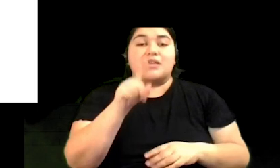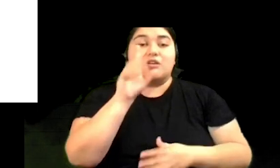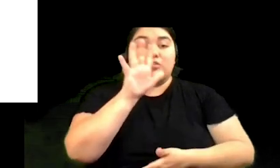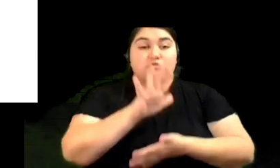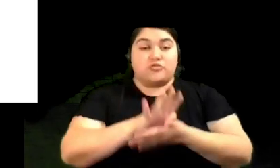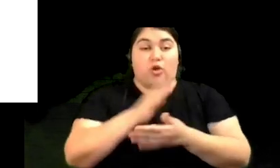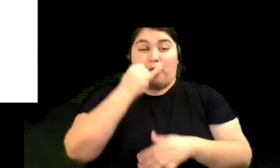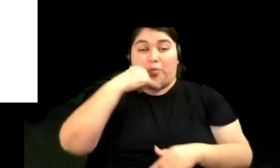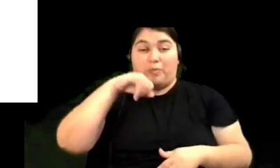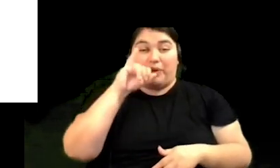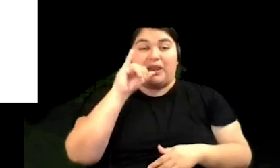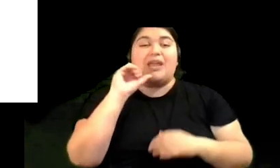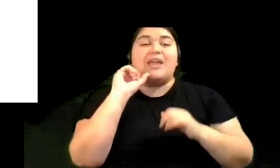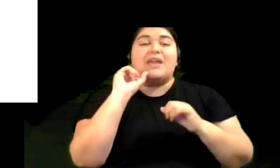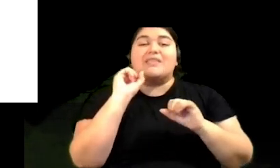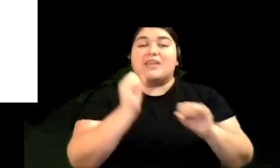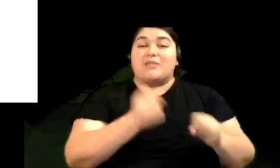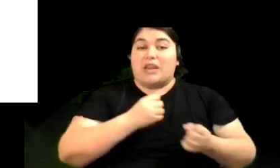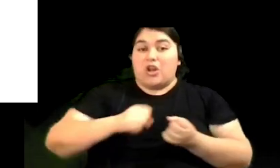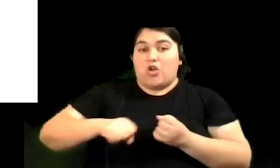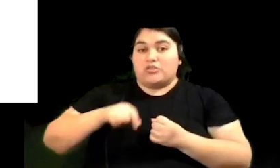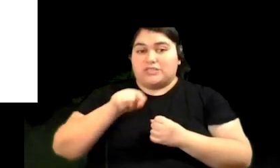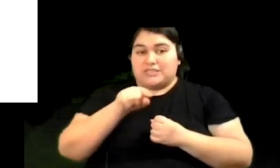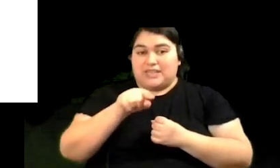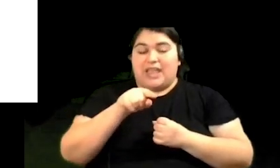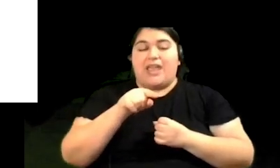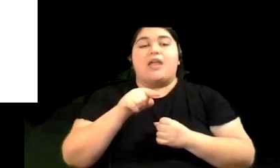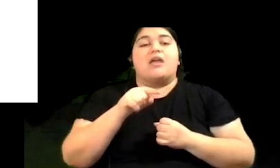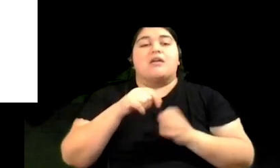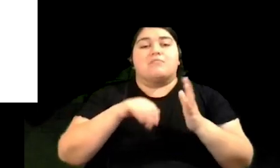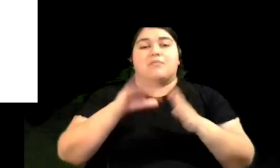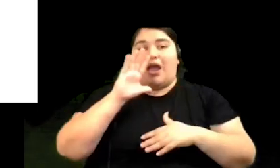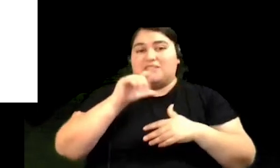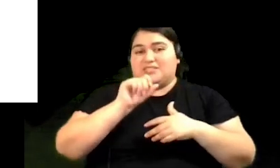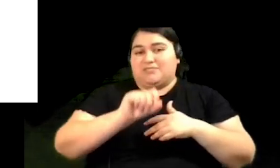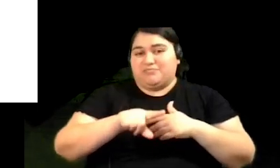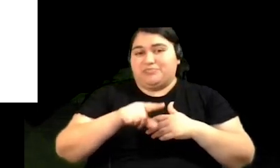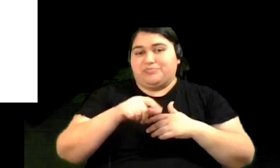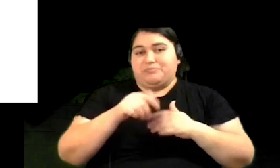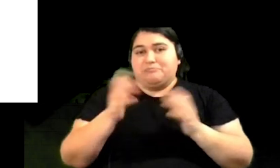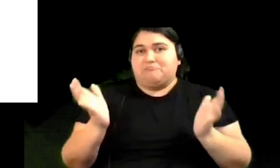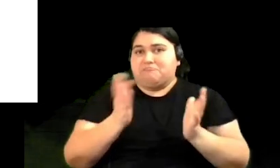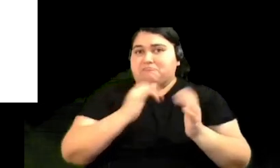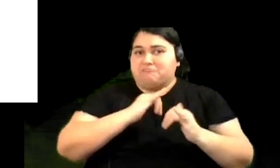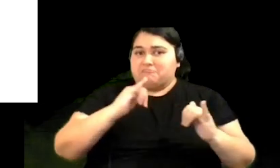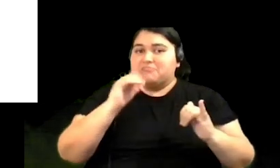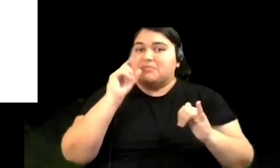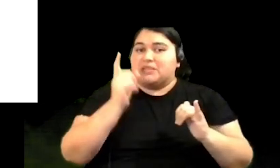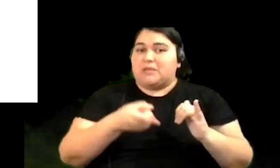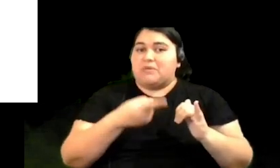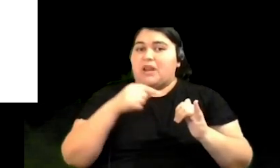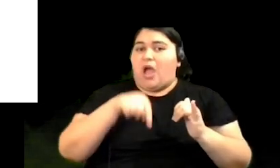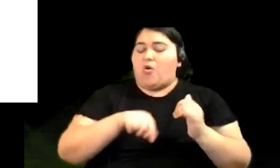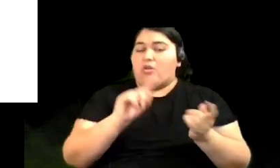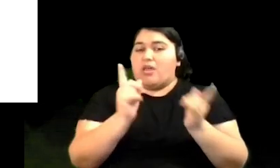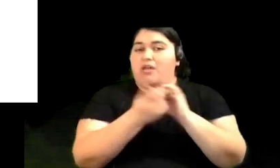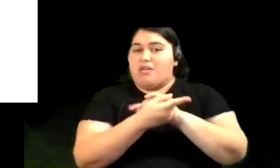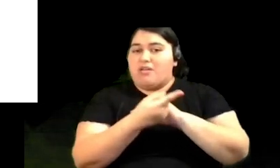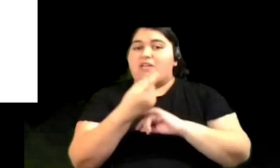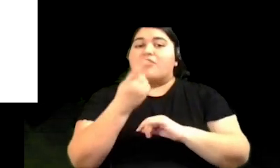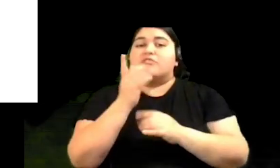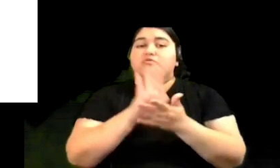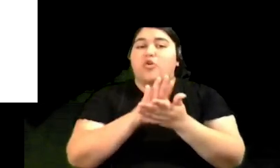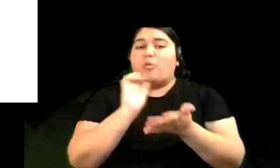ecotasa turística de Bariloche es la que ha tenido más empuje, más nombre, y ahora ha tenido un fallo adverso, que es el fallo Cantalupi de